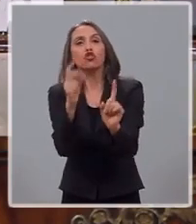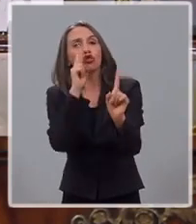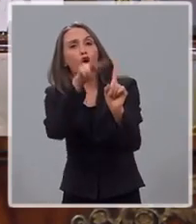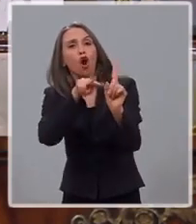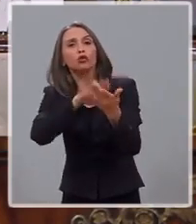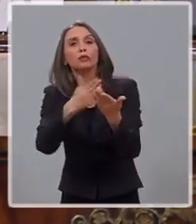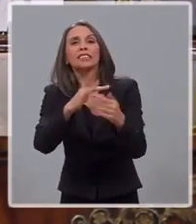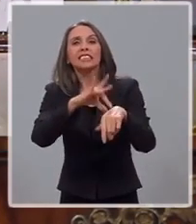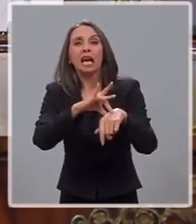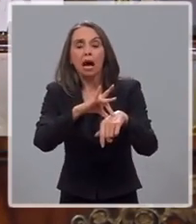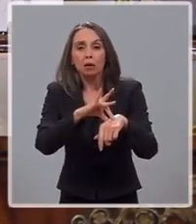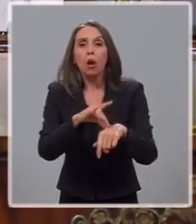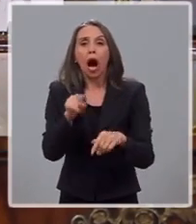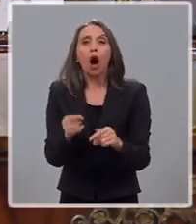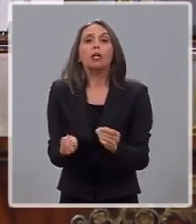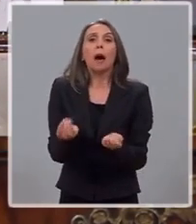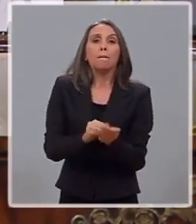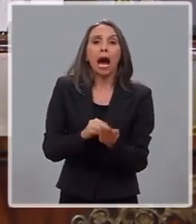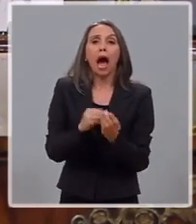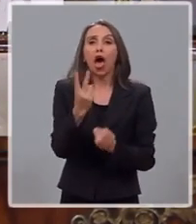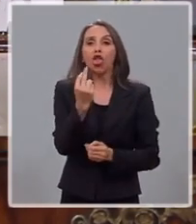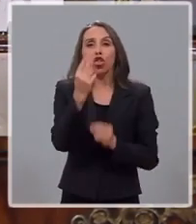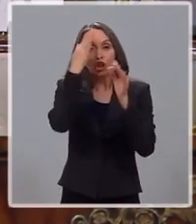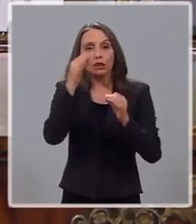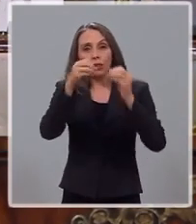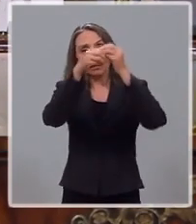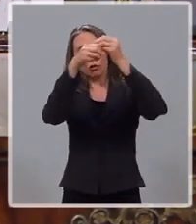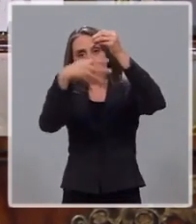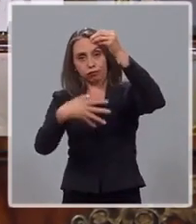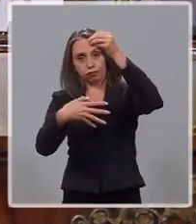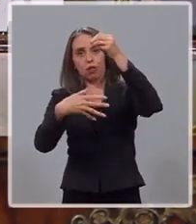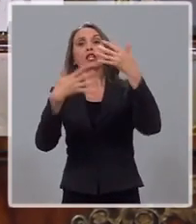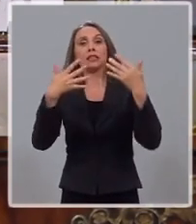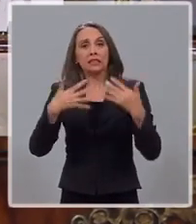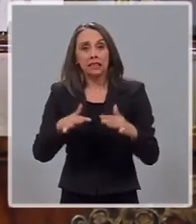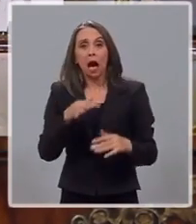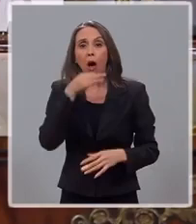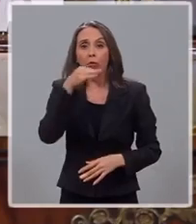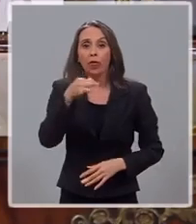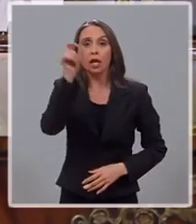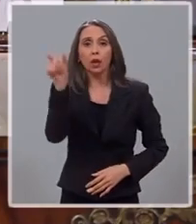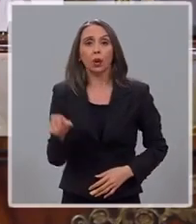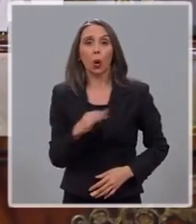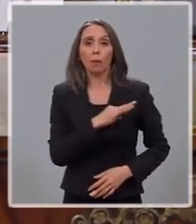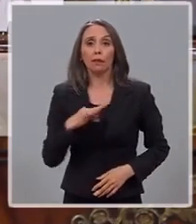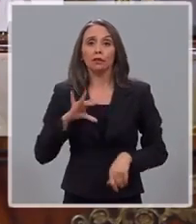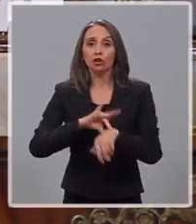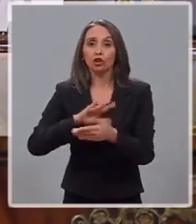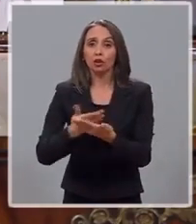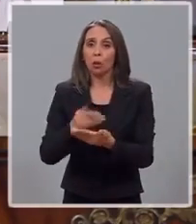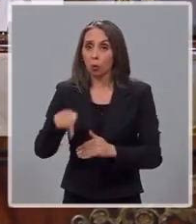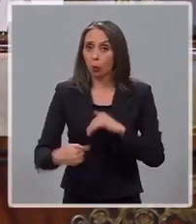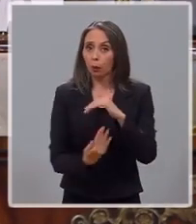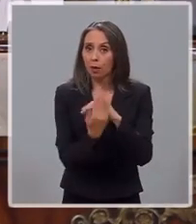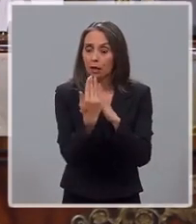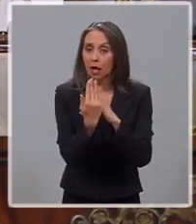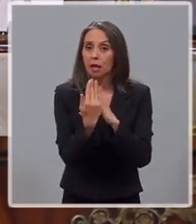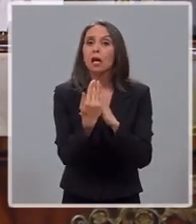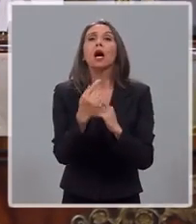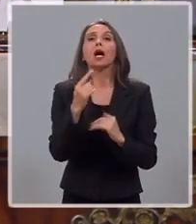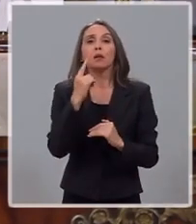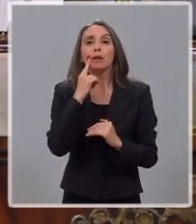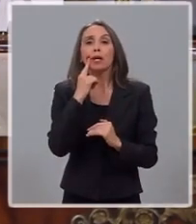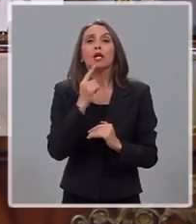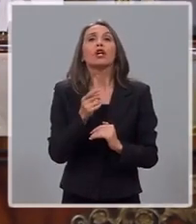agregamos 12 medidas adicionales que fueron anunciadas por el ministro de salud esta mañana incluyendo el